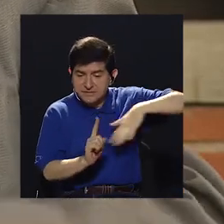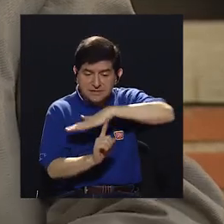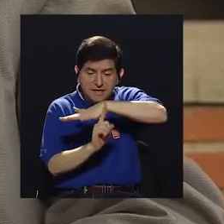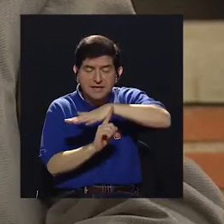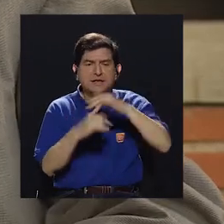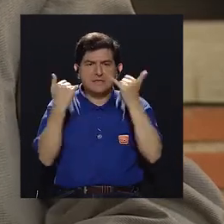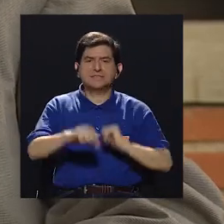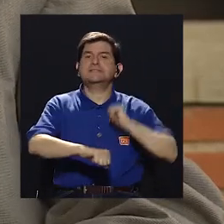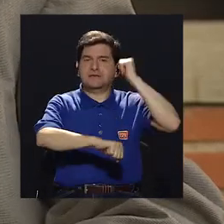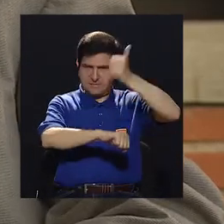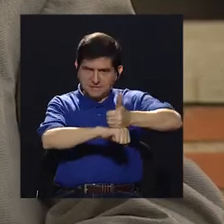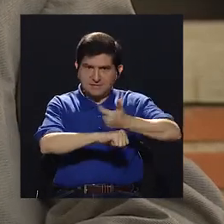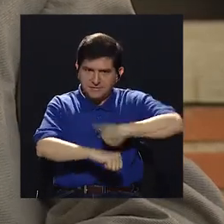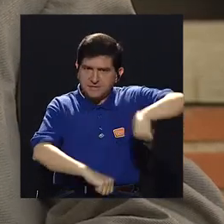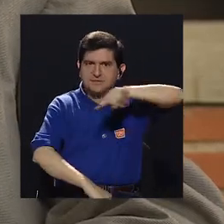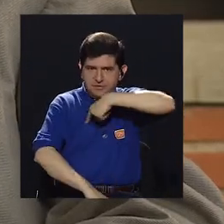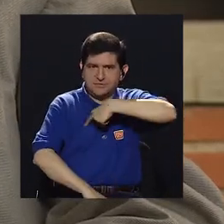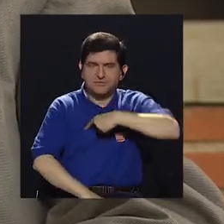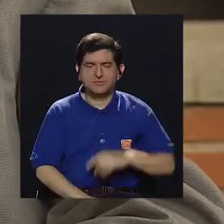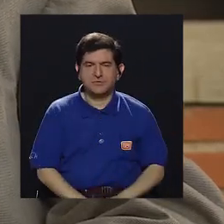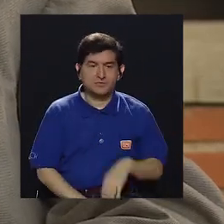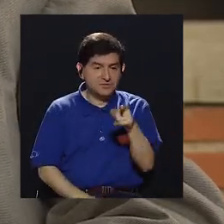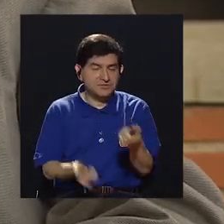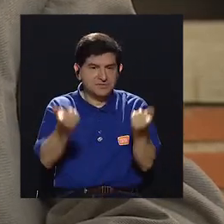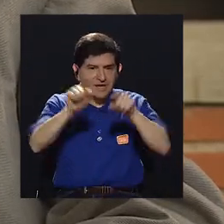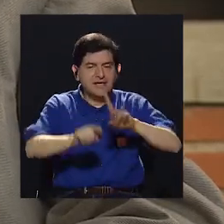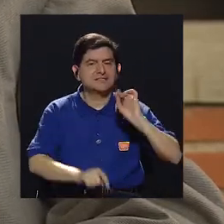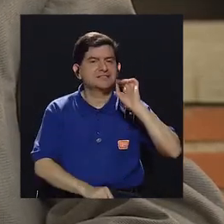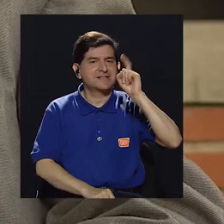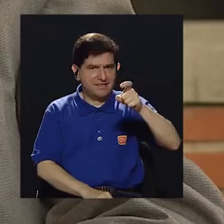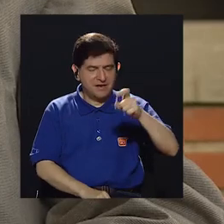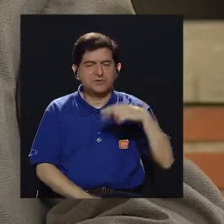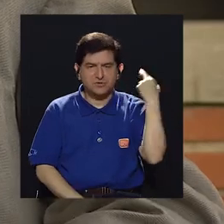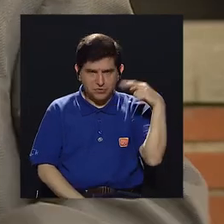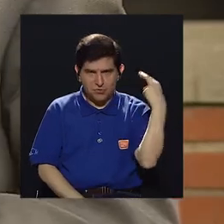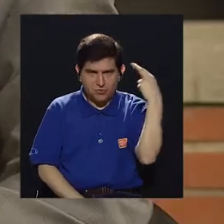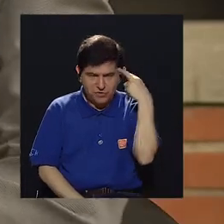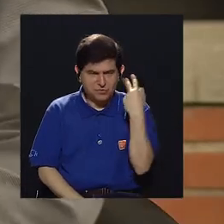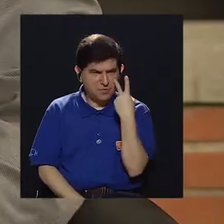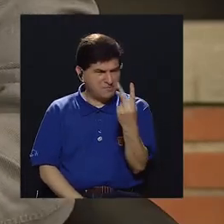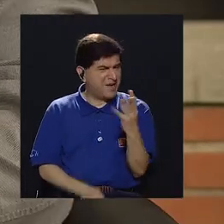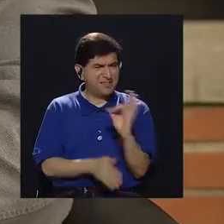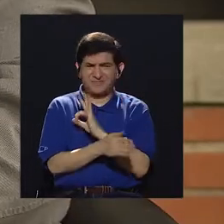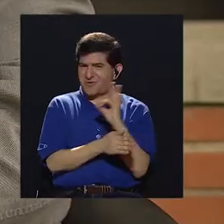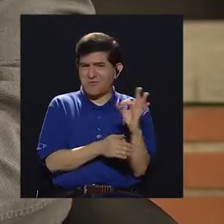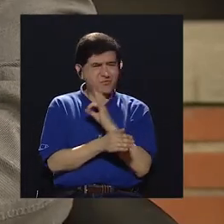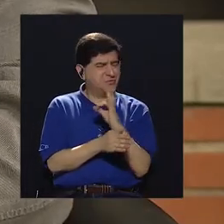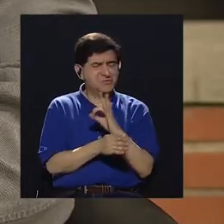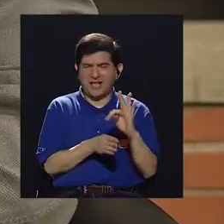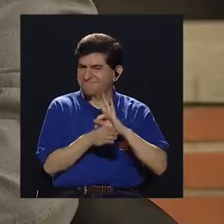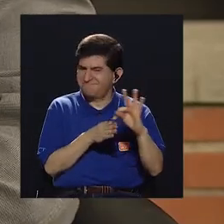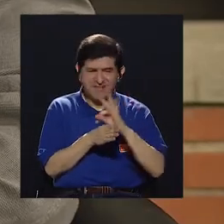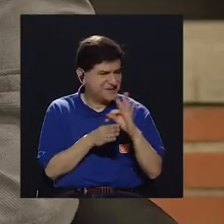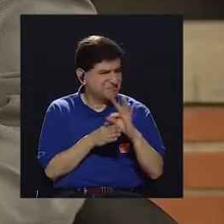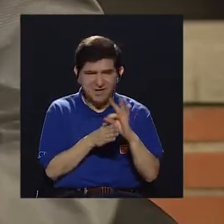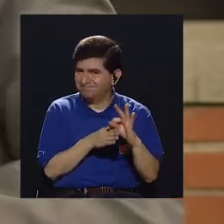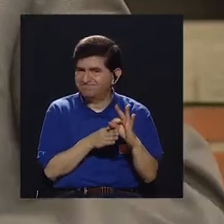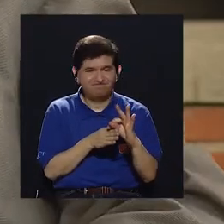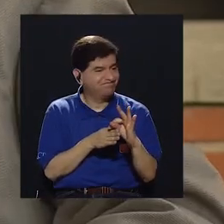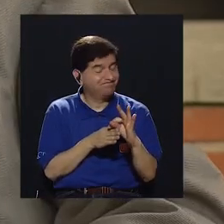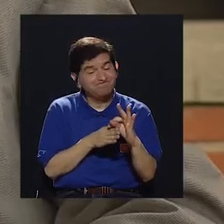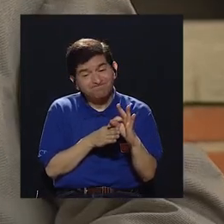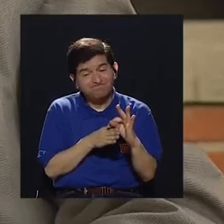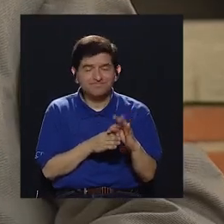periférica. Ya estableciendo, digamos, el diagnóstico de cuál es la causa y que vos ves que no ha funcionado la terapia ni la